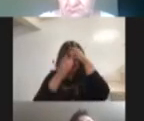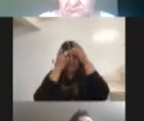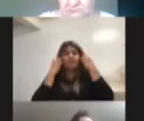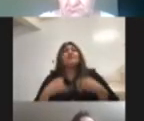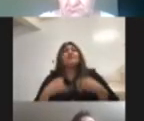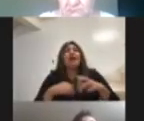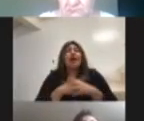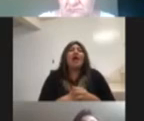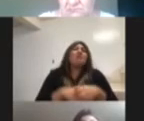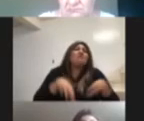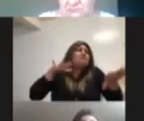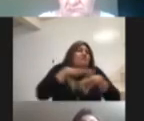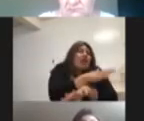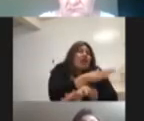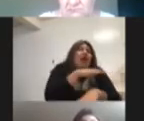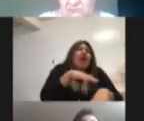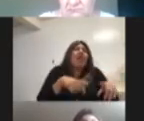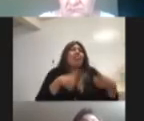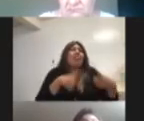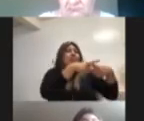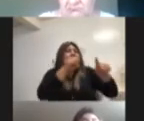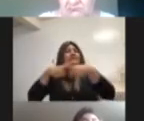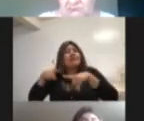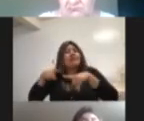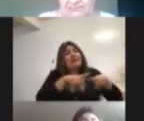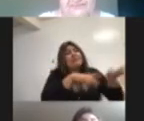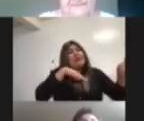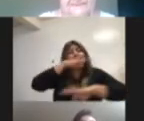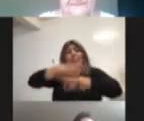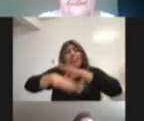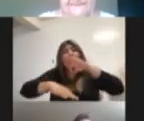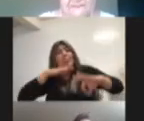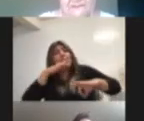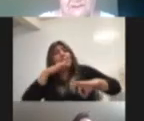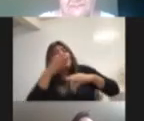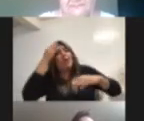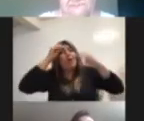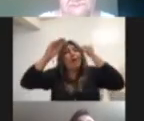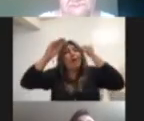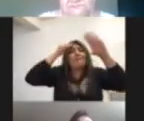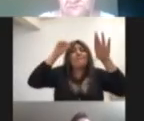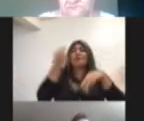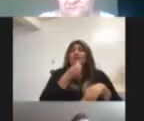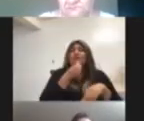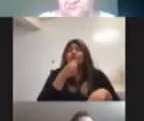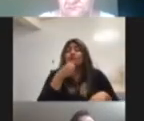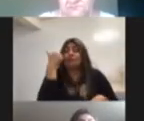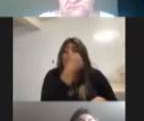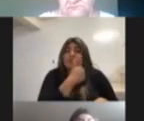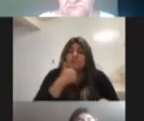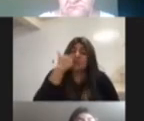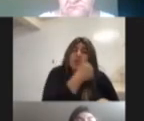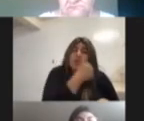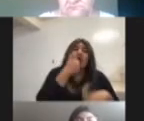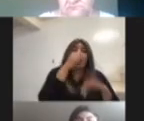contenidos para que sean aprendizajes relevantes y fundamentales de la misma asignatura y